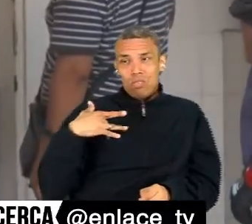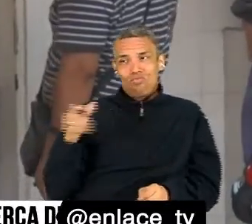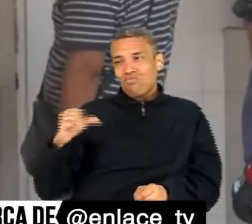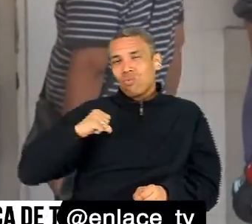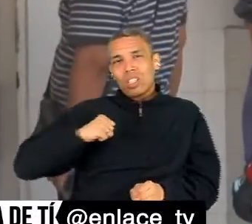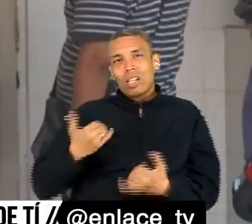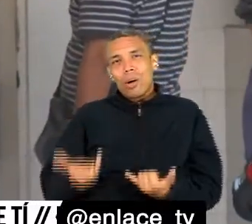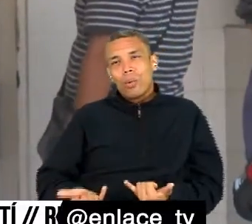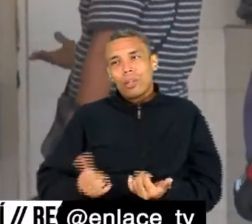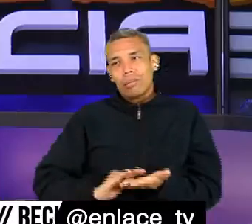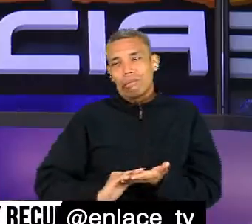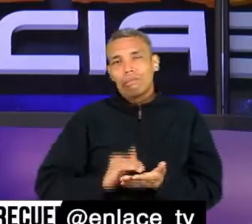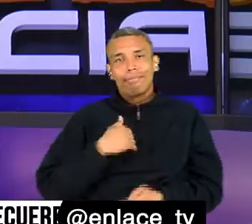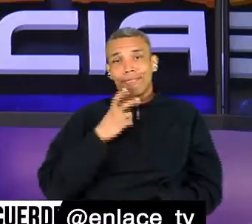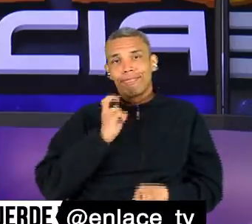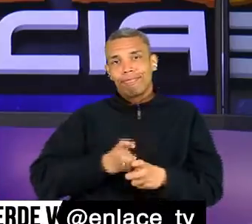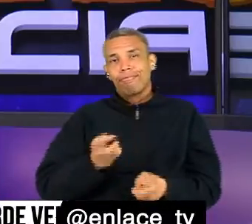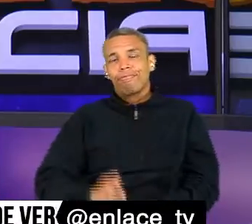Hospital Regional.